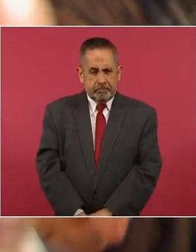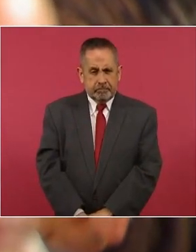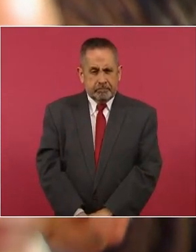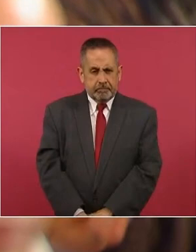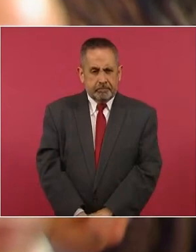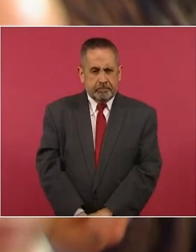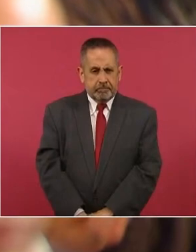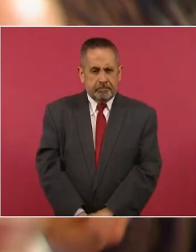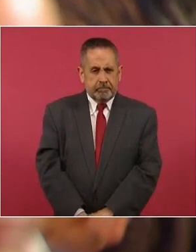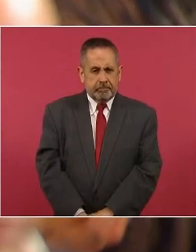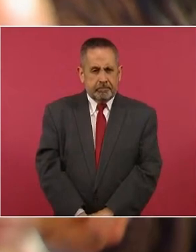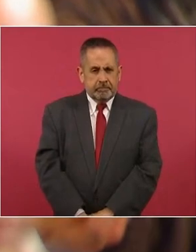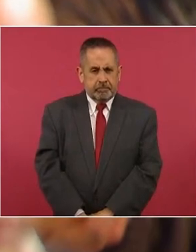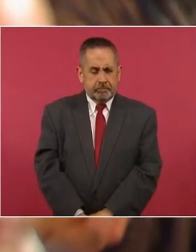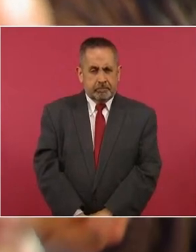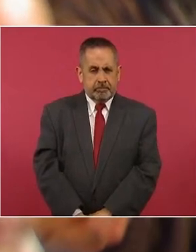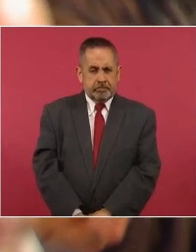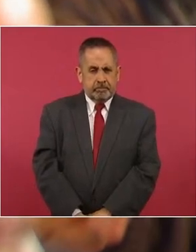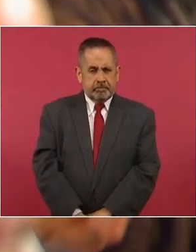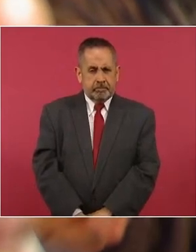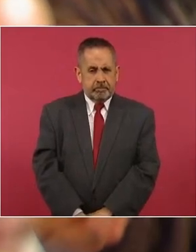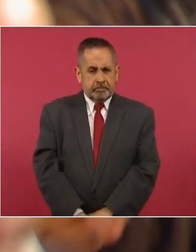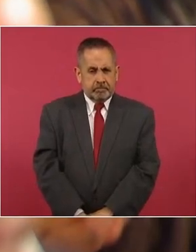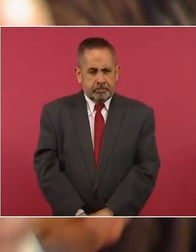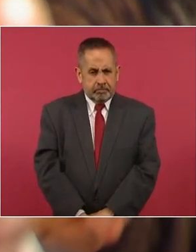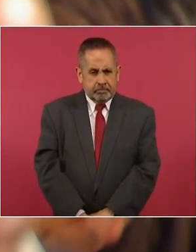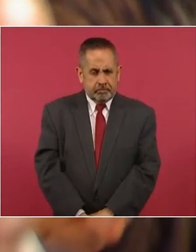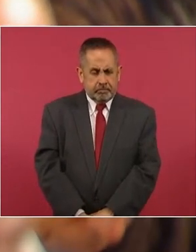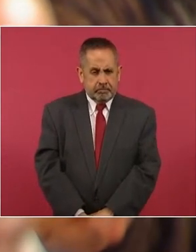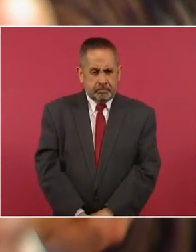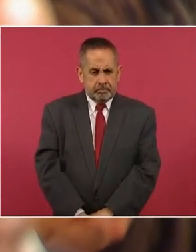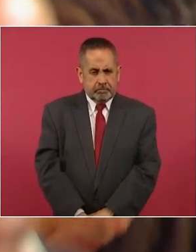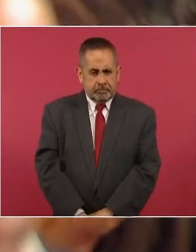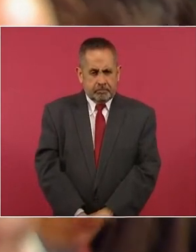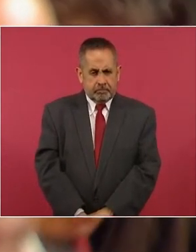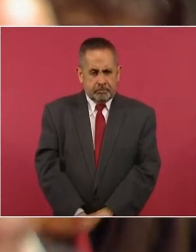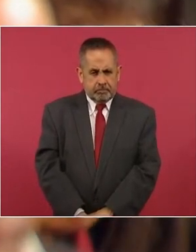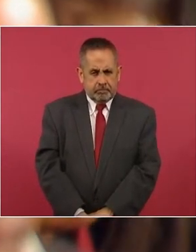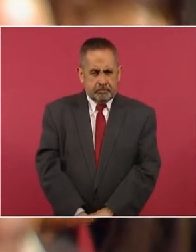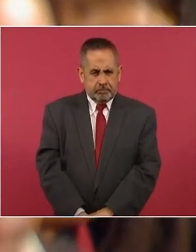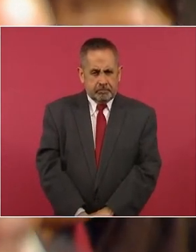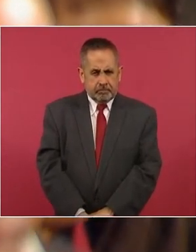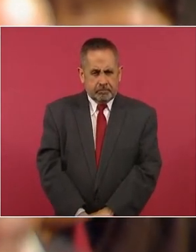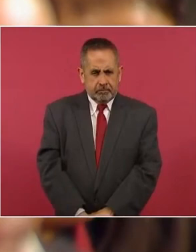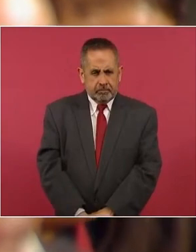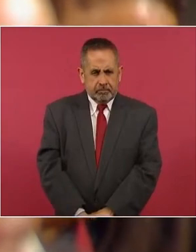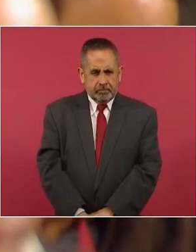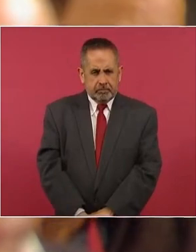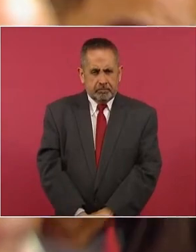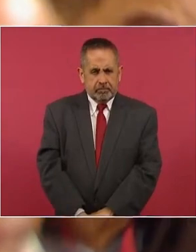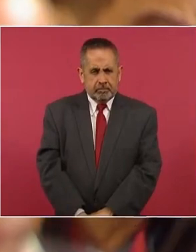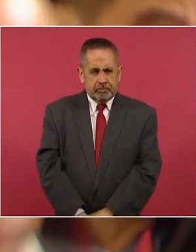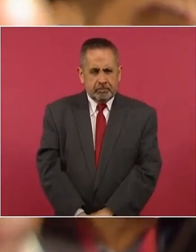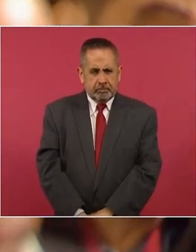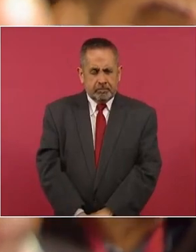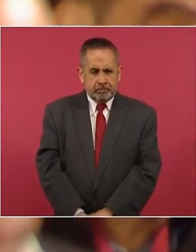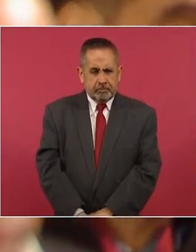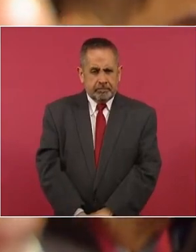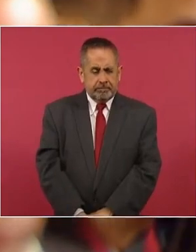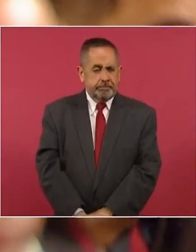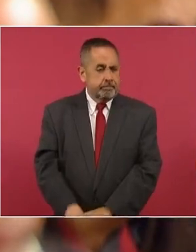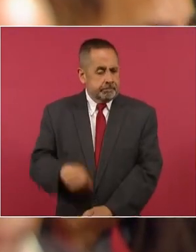usted nos reciba y así se puede. O sea, no es otra, nada más que usted escuche de viva